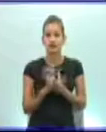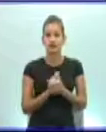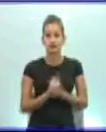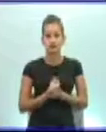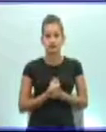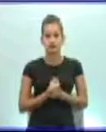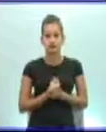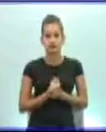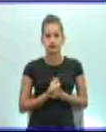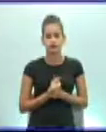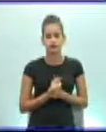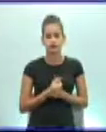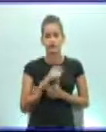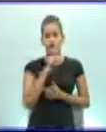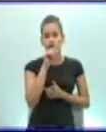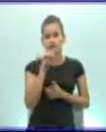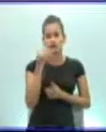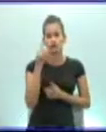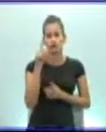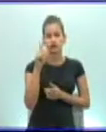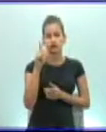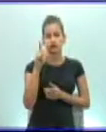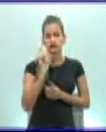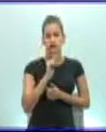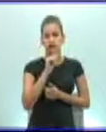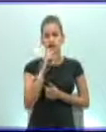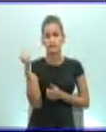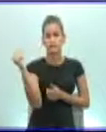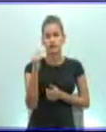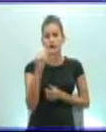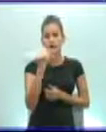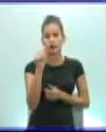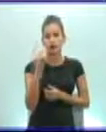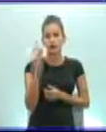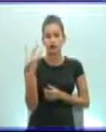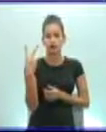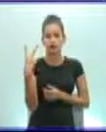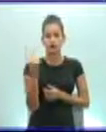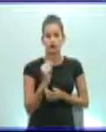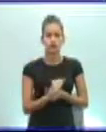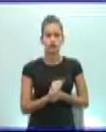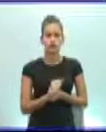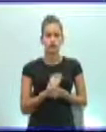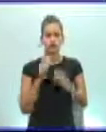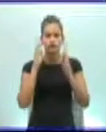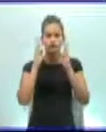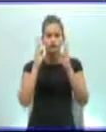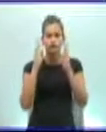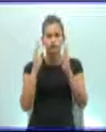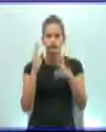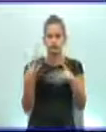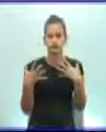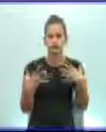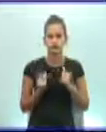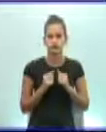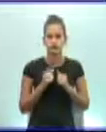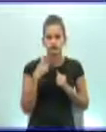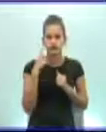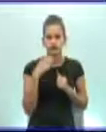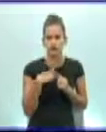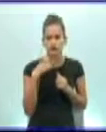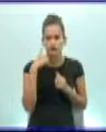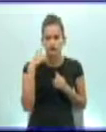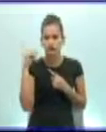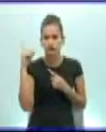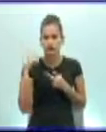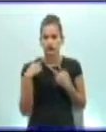más importante. Es muy sencilla la ecuación cuadrática y vamos a concentrarnos en el ejercicio. Tenemos las dos soluciones aquí. Y vamos a analizar algo.